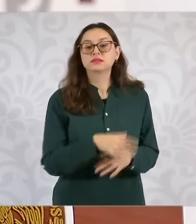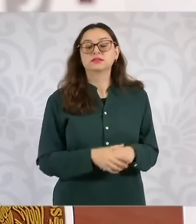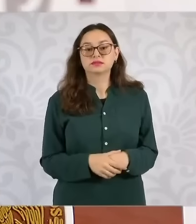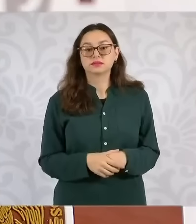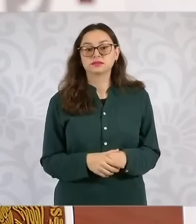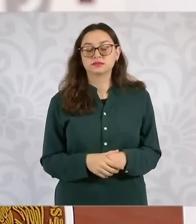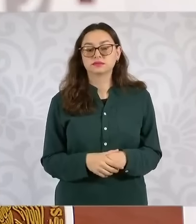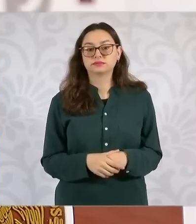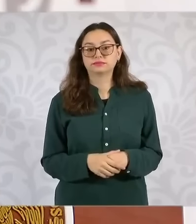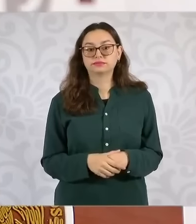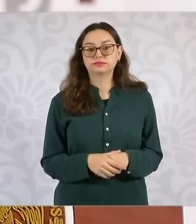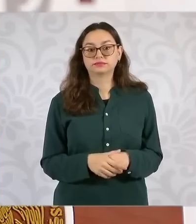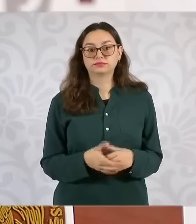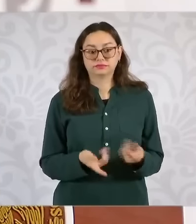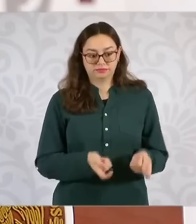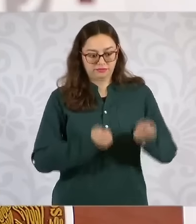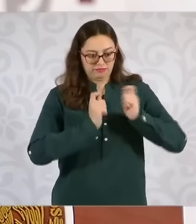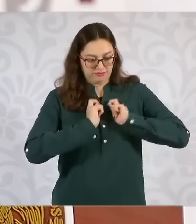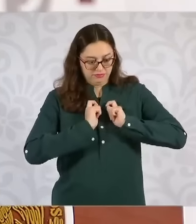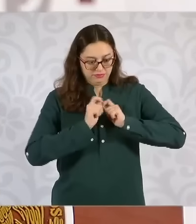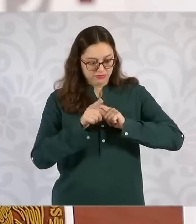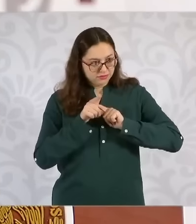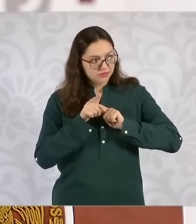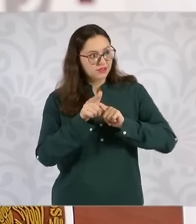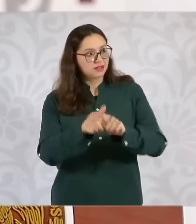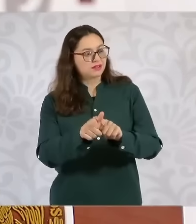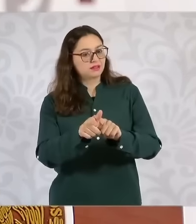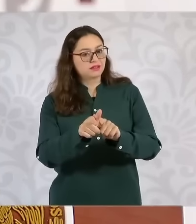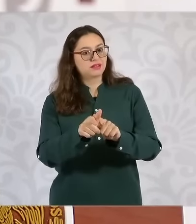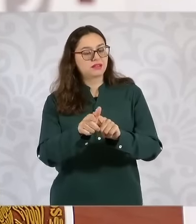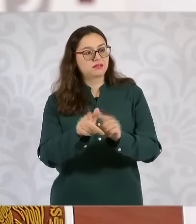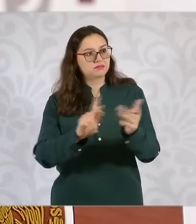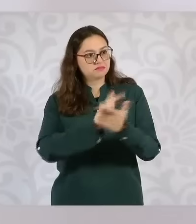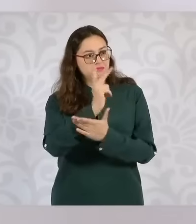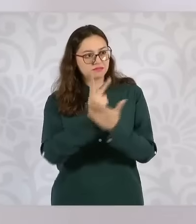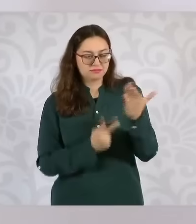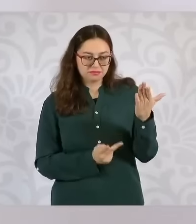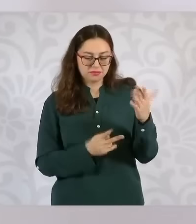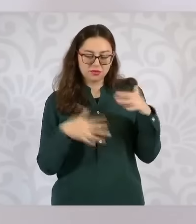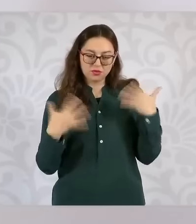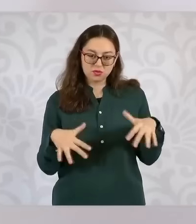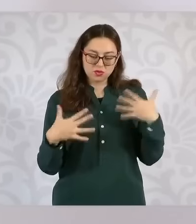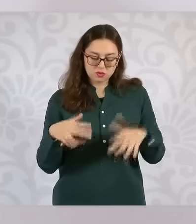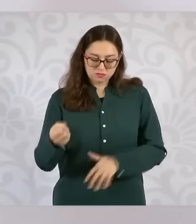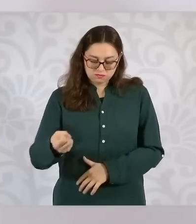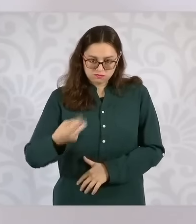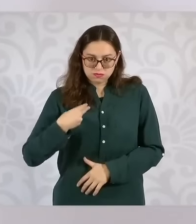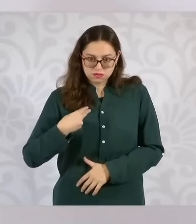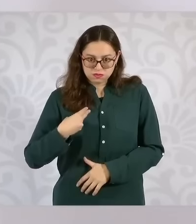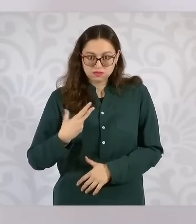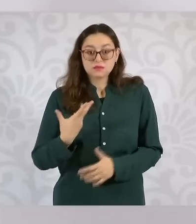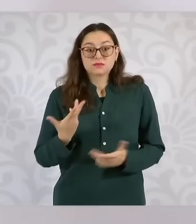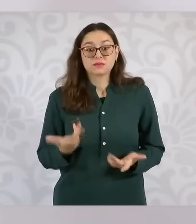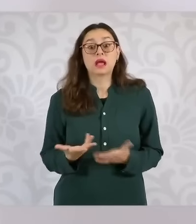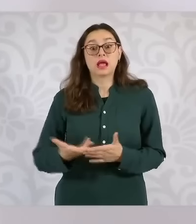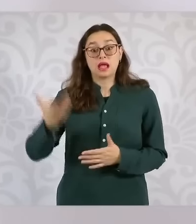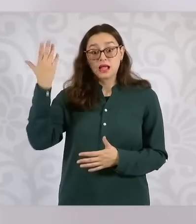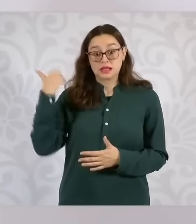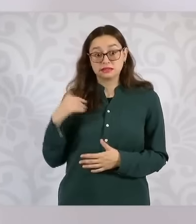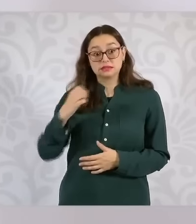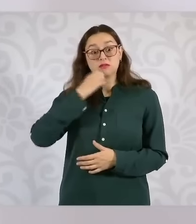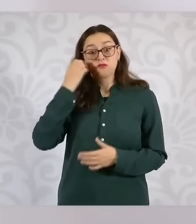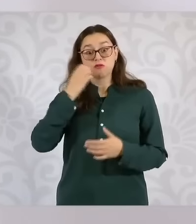privilegio de continuar en la dirección de este programa que fue creado por el presidente Andrés Manuel